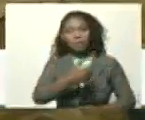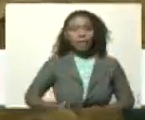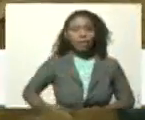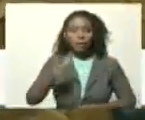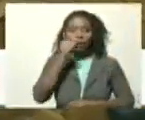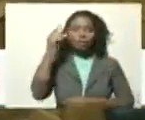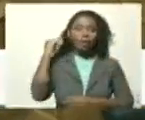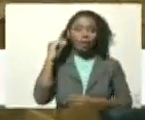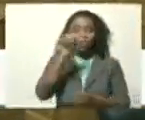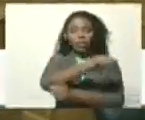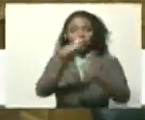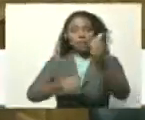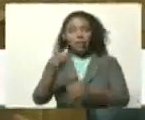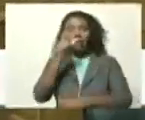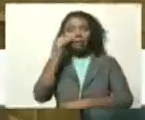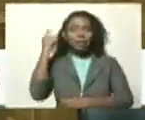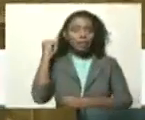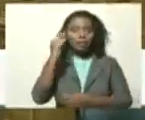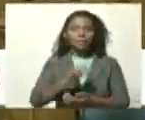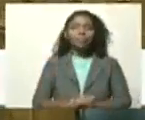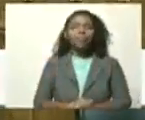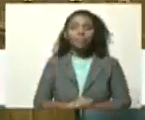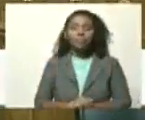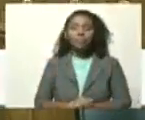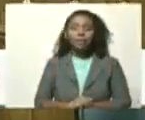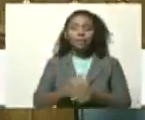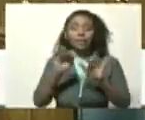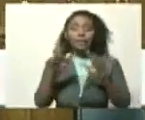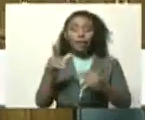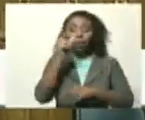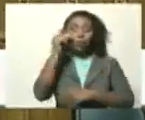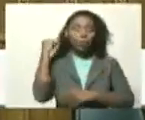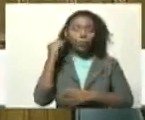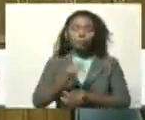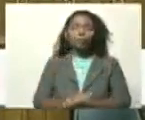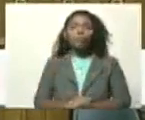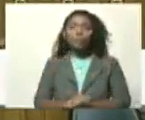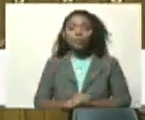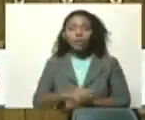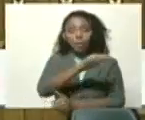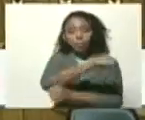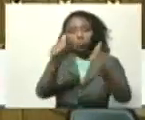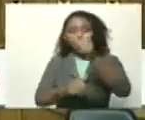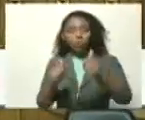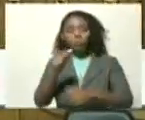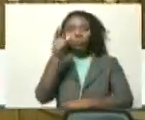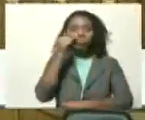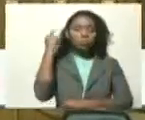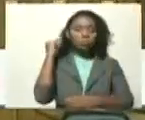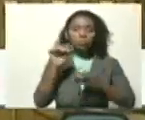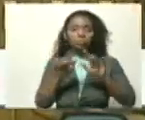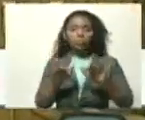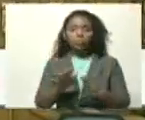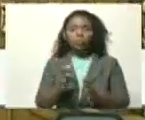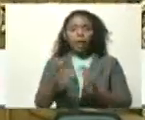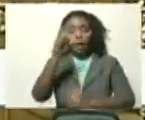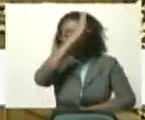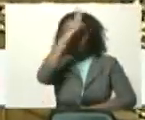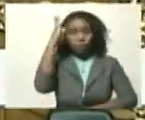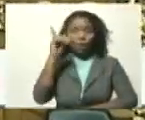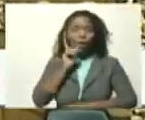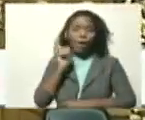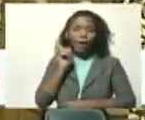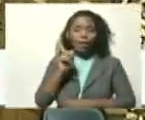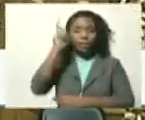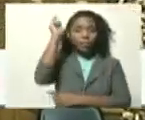presidenta, vicepresidentes o vicepresidentas, secretario o secretaria y subsecretario o subsecretaria. Es Diosdado Cabello,